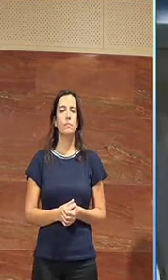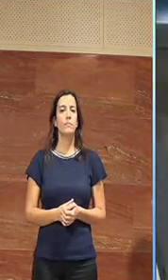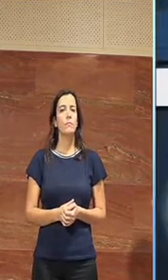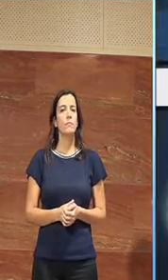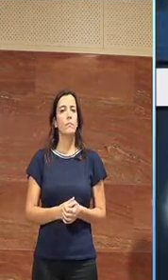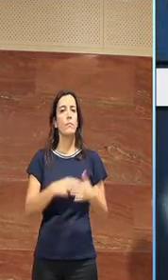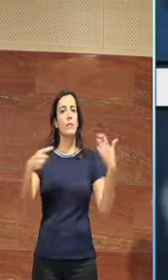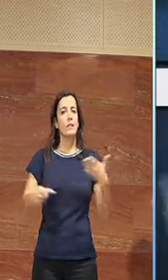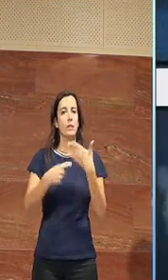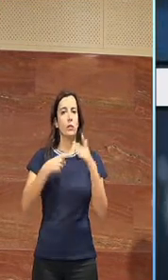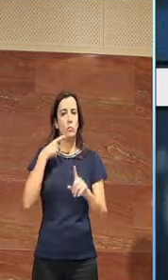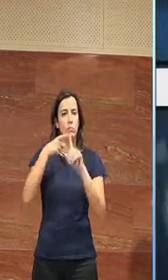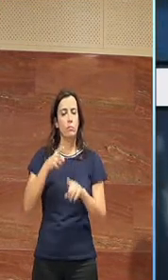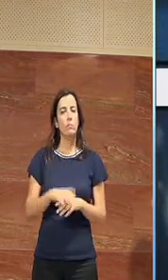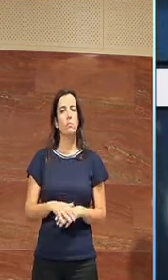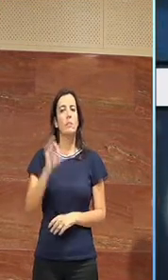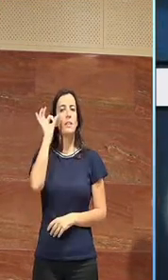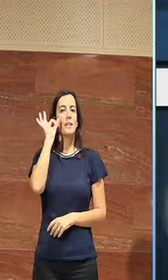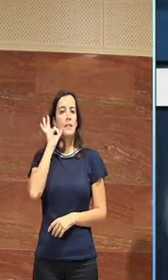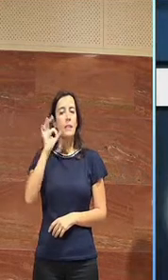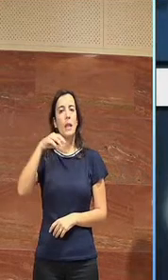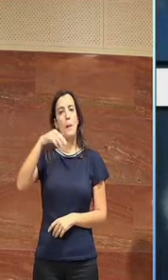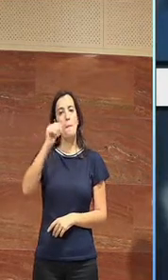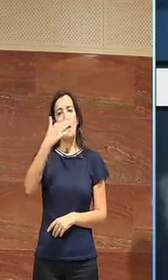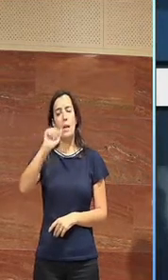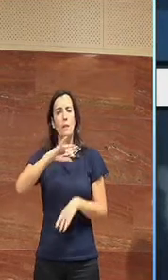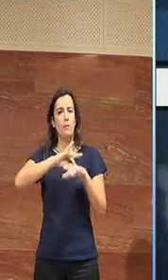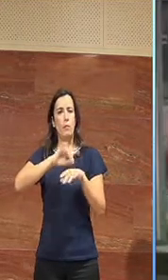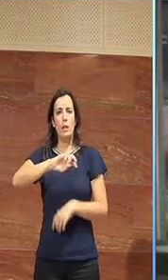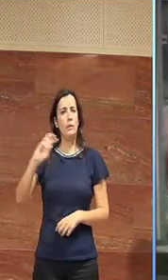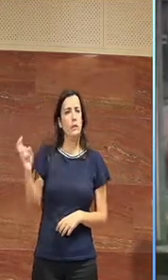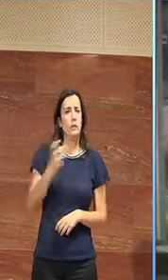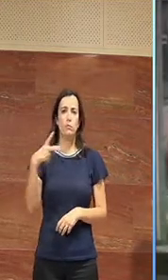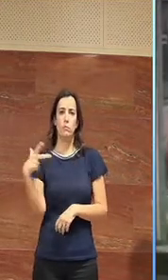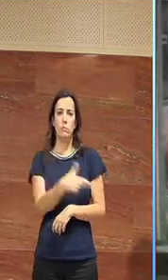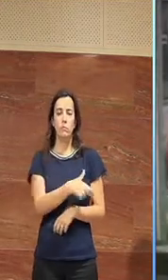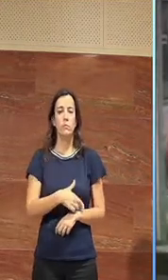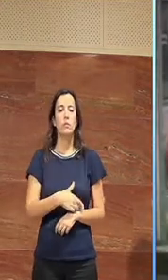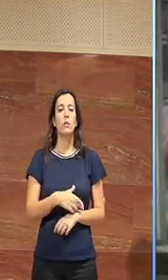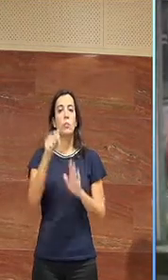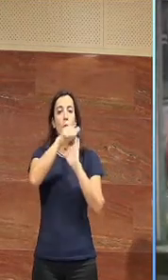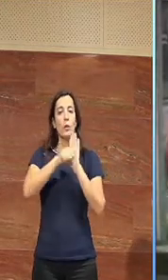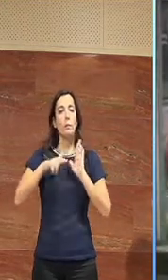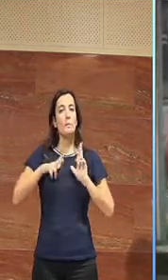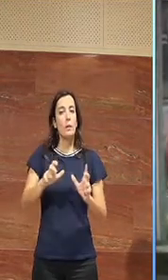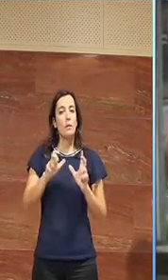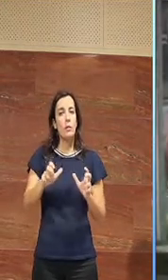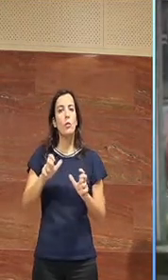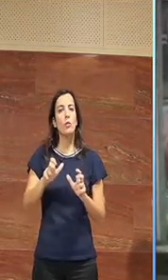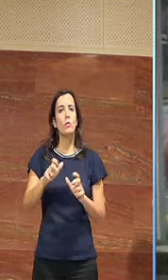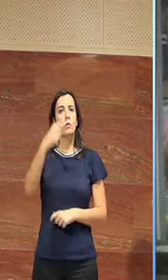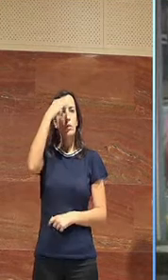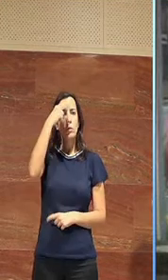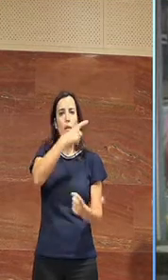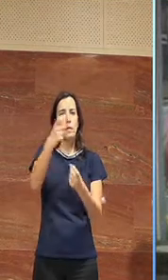Sexto objetivo, combatir el SIDA, la malaria y otras enfermedades. Los programas de prevención apenas tienen en cuenta las